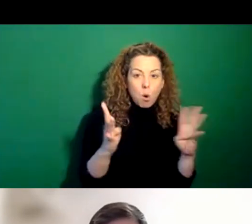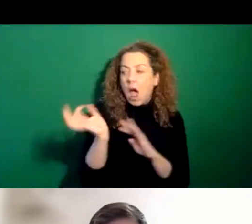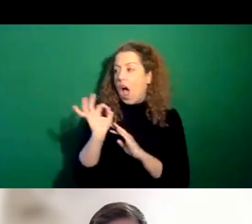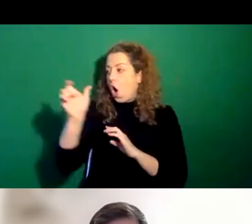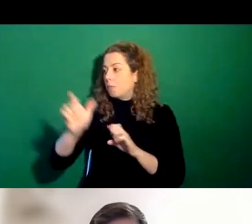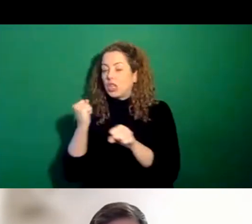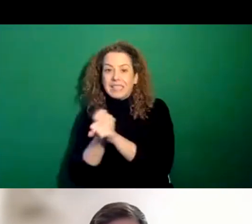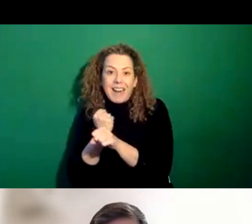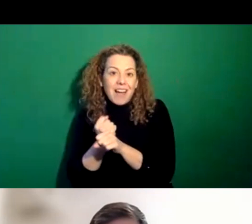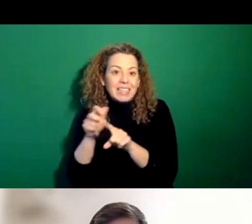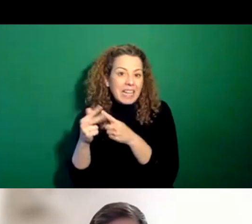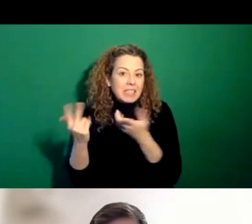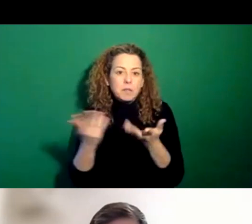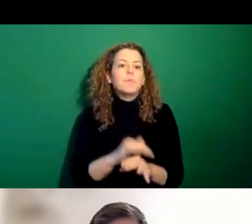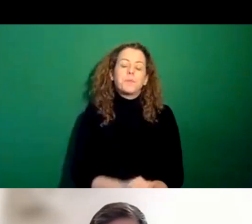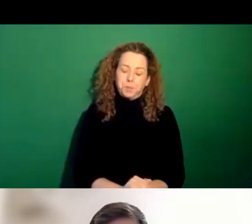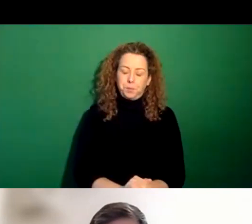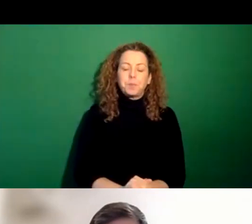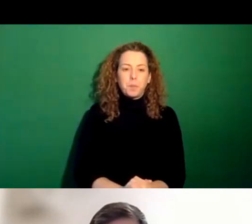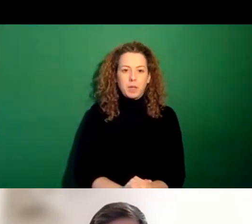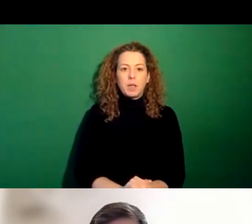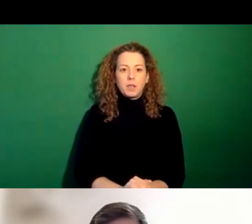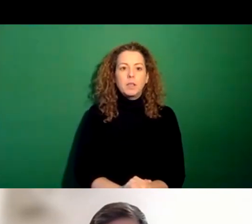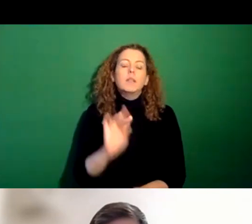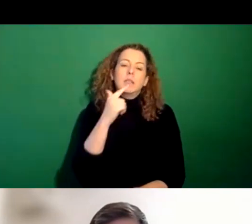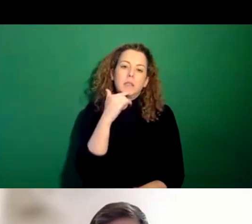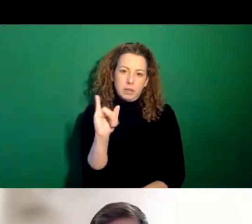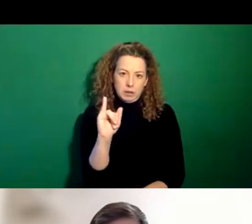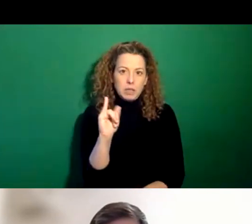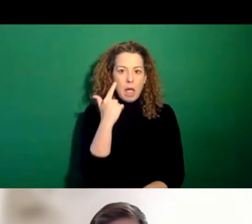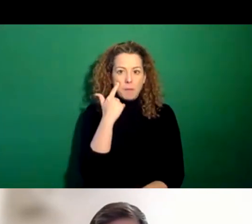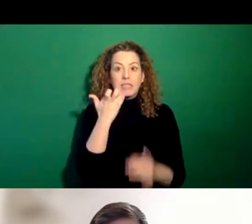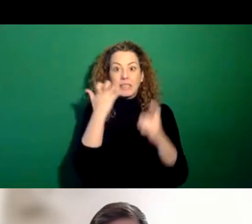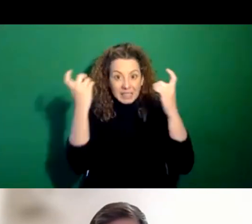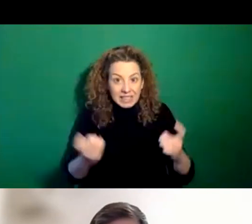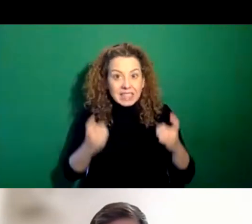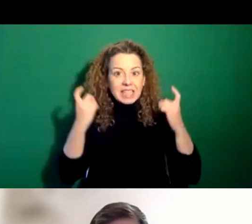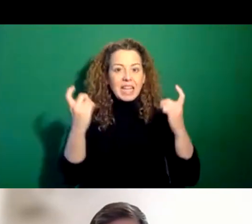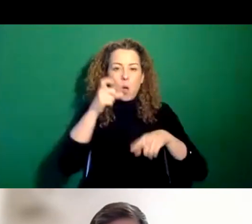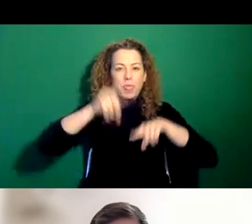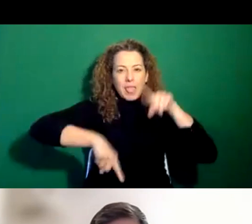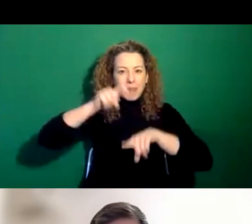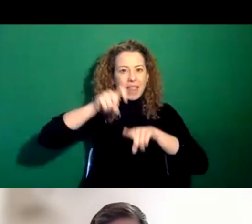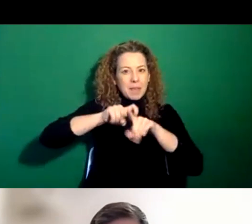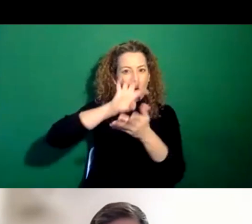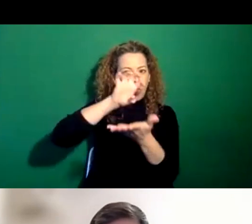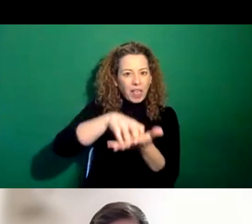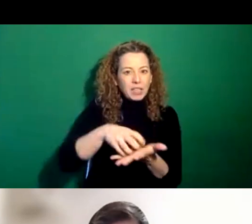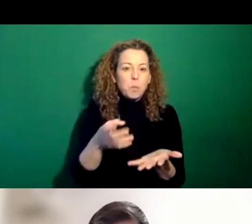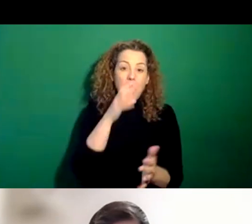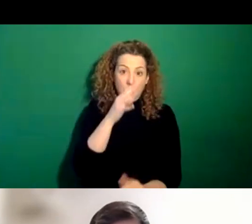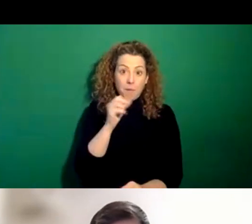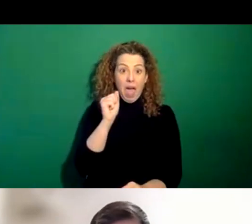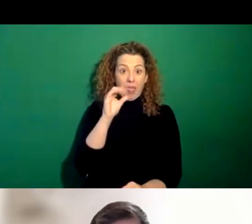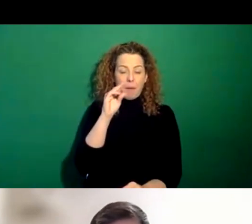una tarea. Sí, cuanto más, bueno, aquí en la medida que se puede por la tipología del centro. Ahora la ACP nos